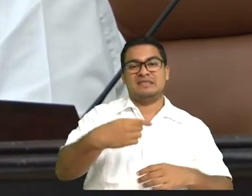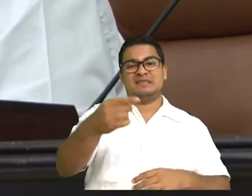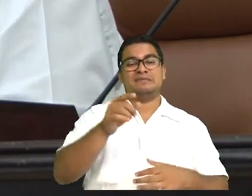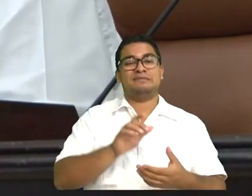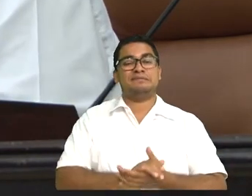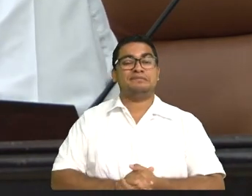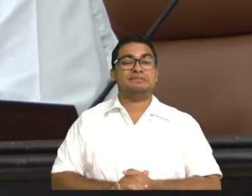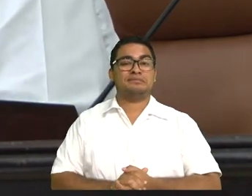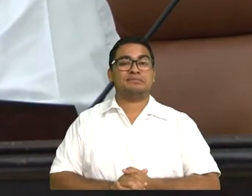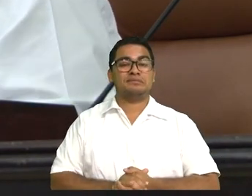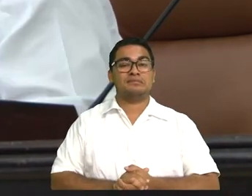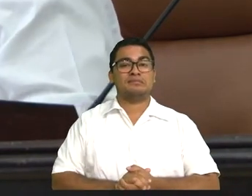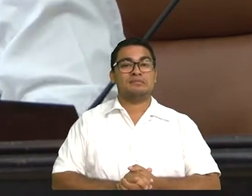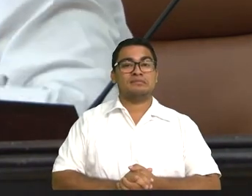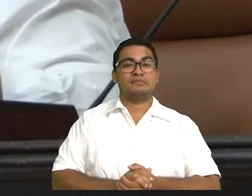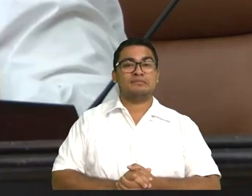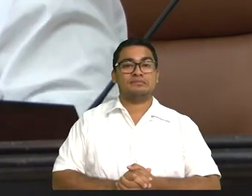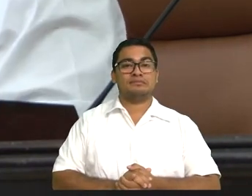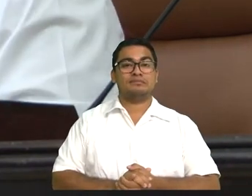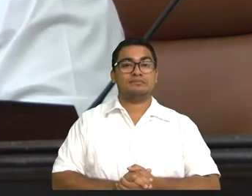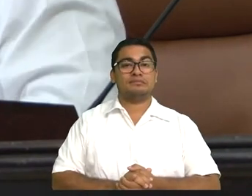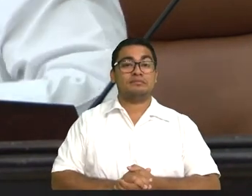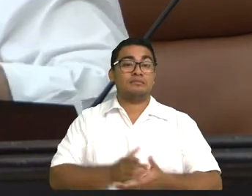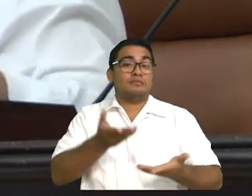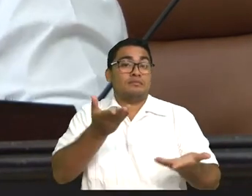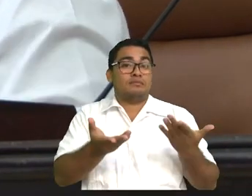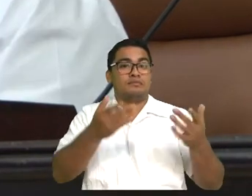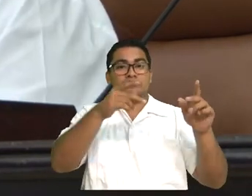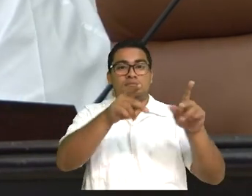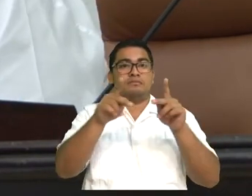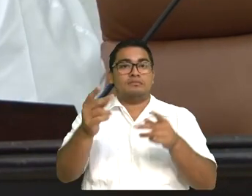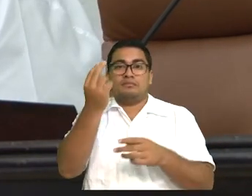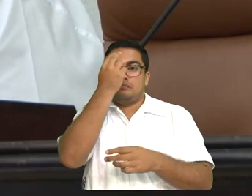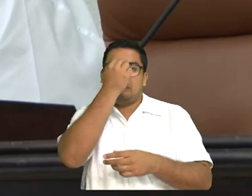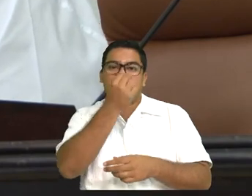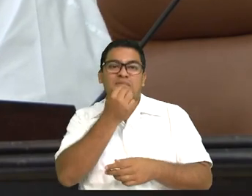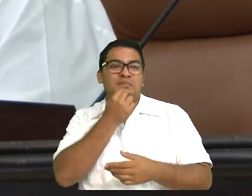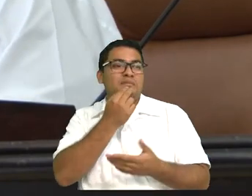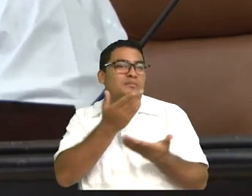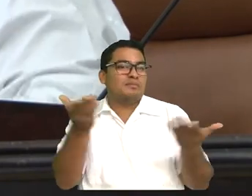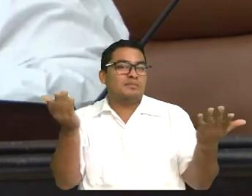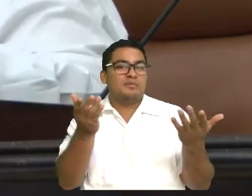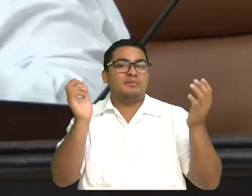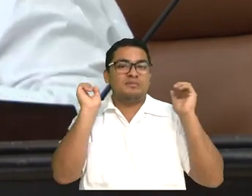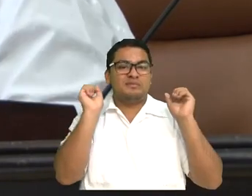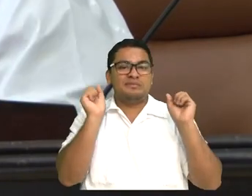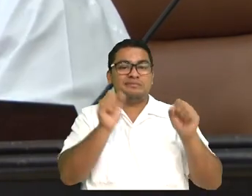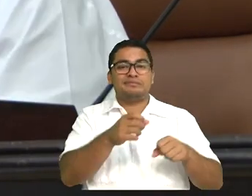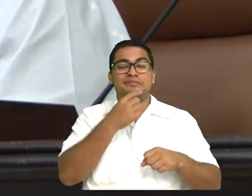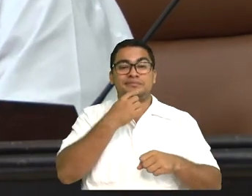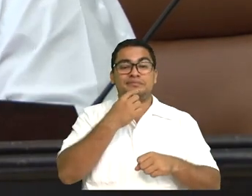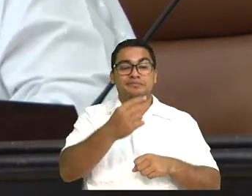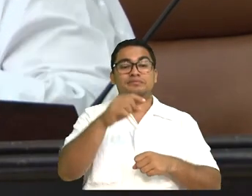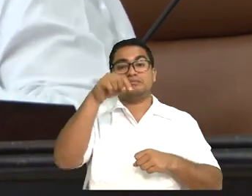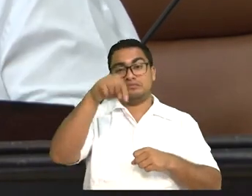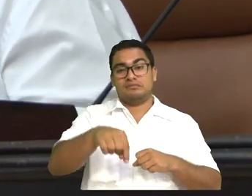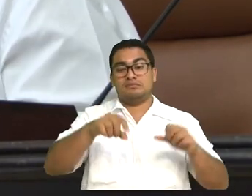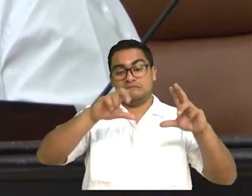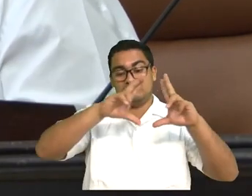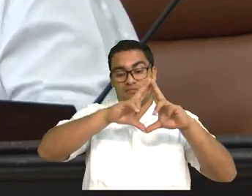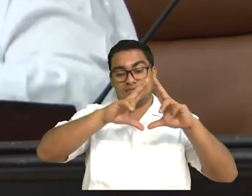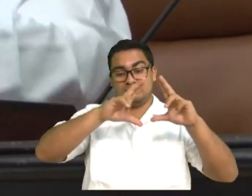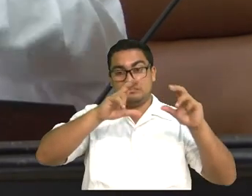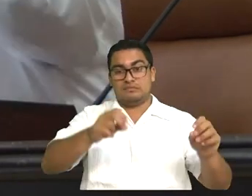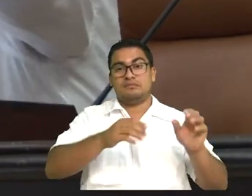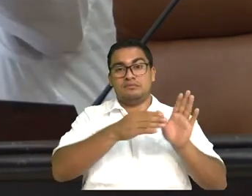diariamente. Y alguien puede preguntar, ¿y cómo es eso? ¿Cómo es posible? ¿Por qué tenés un país que está en un